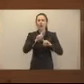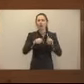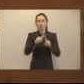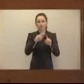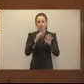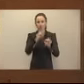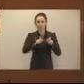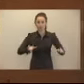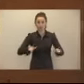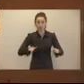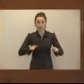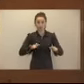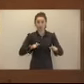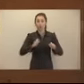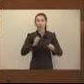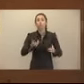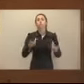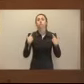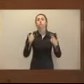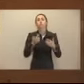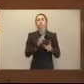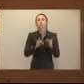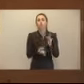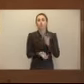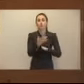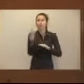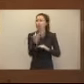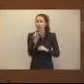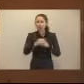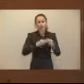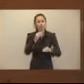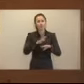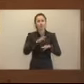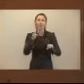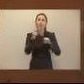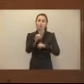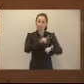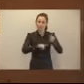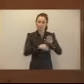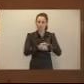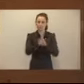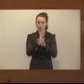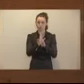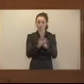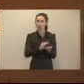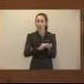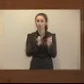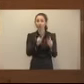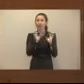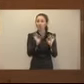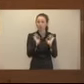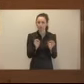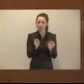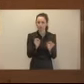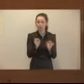irresponsables que provocaron a crisis tallen os mecanismos da amortiguación social. Así na sucedeu.